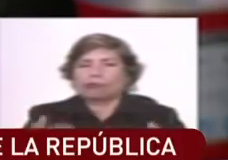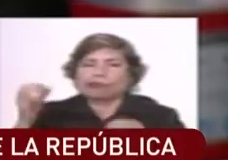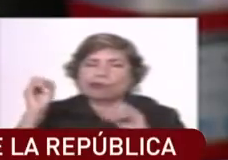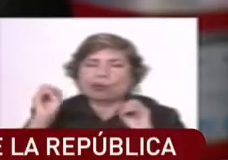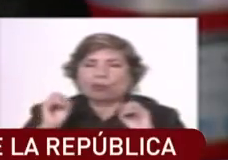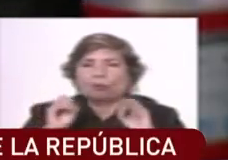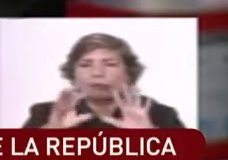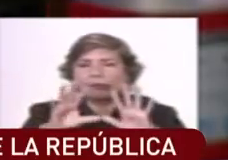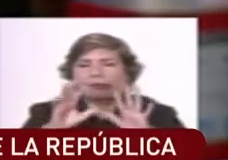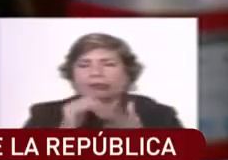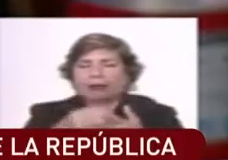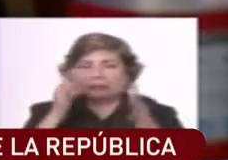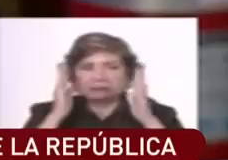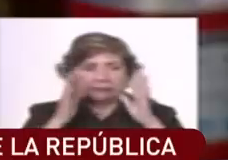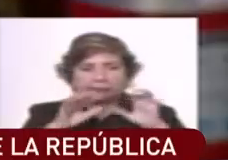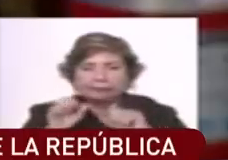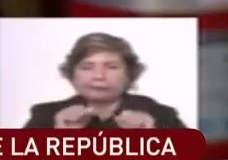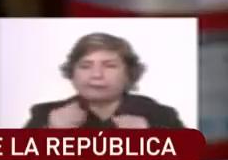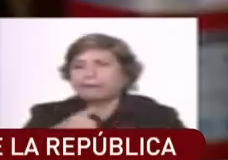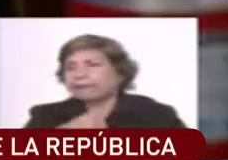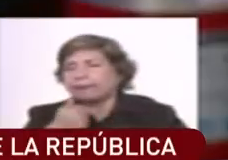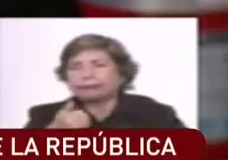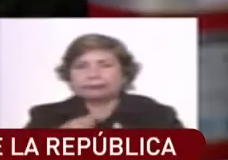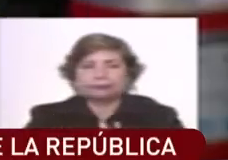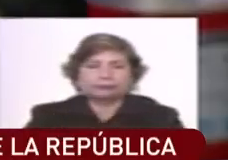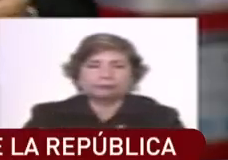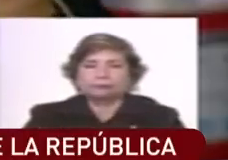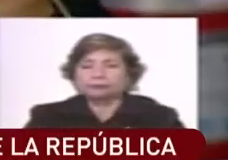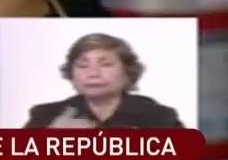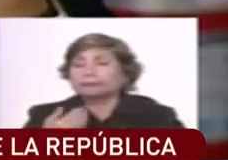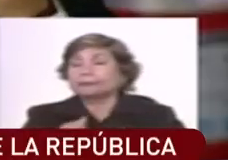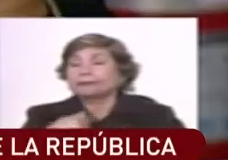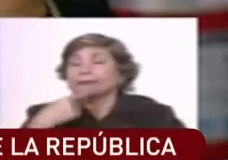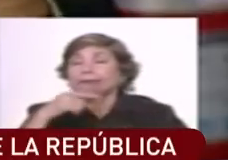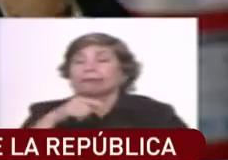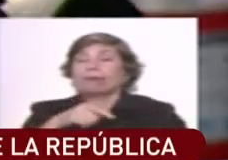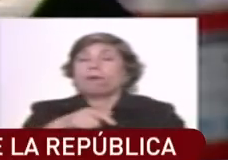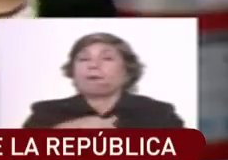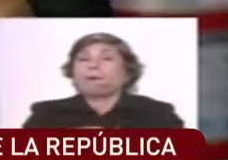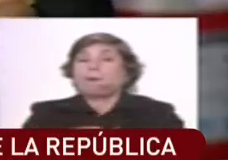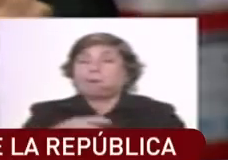luces, la atención hacia otro lado. ¿Por qué? Porque ese momento